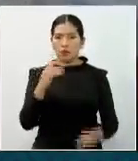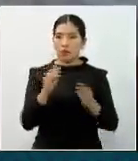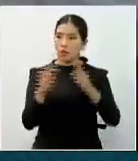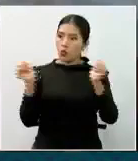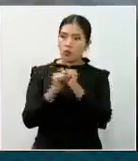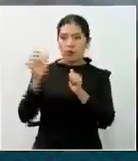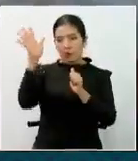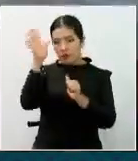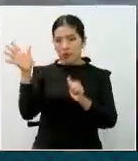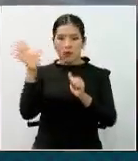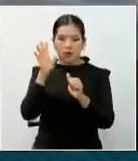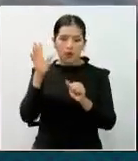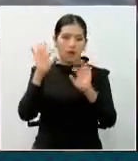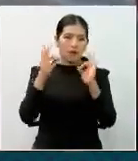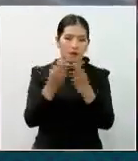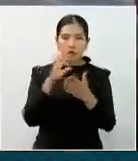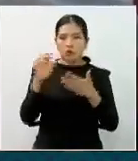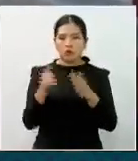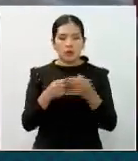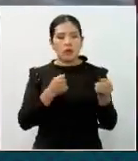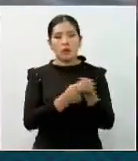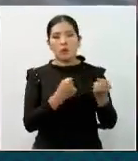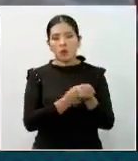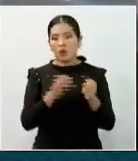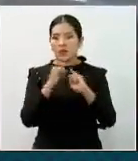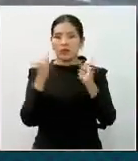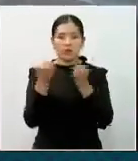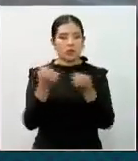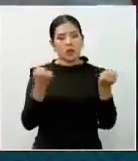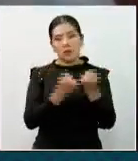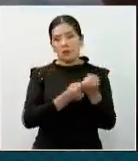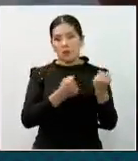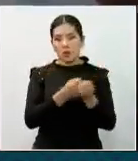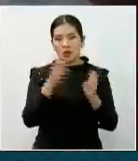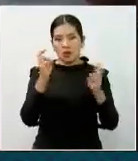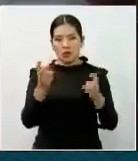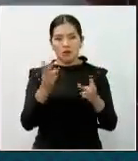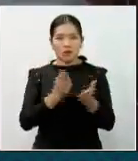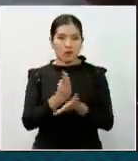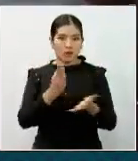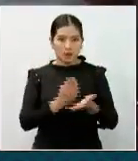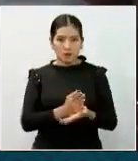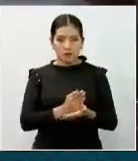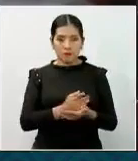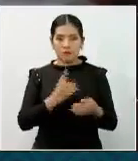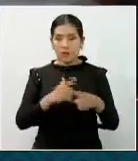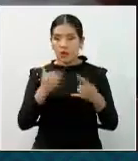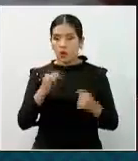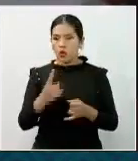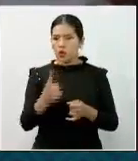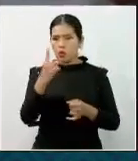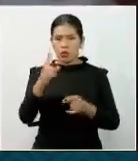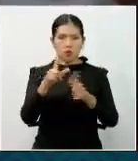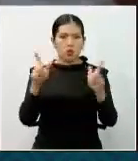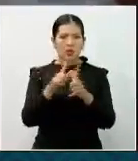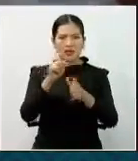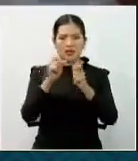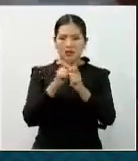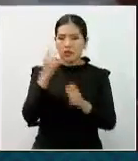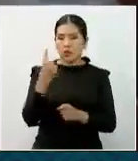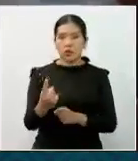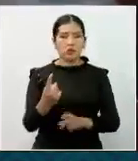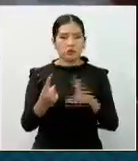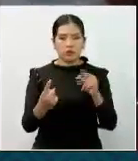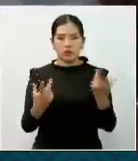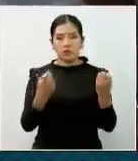papás, mamás, instituciones que apoyan los derechos humanos de estas poblaciones. Entonces, no hay un número exacto. Sin embargo, vamos a